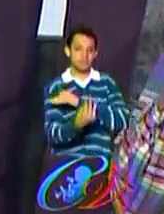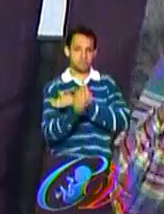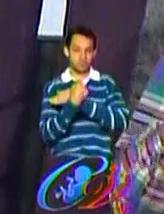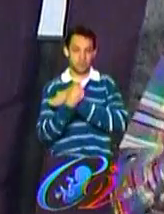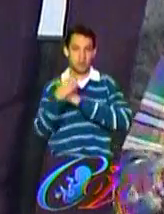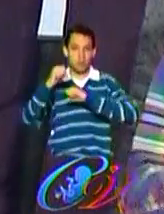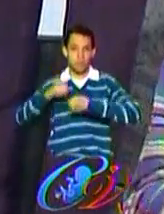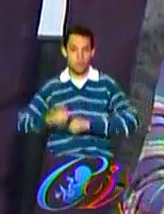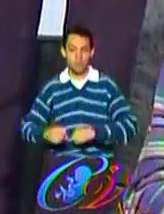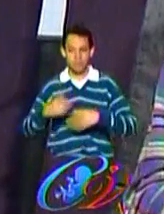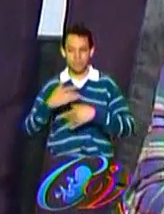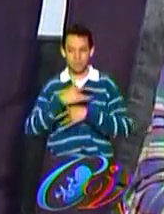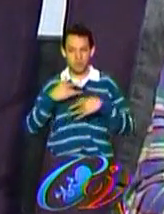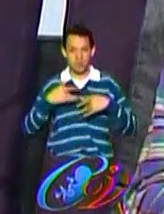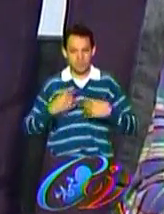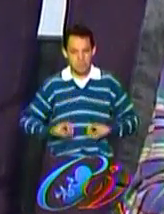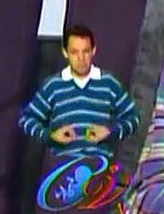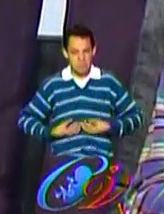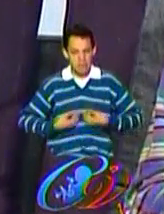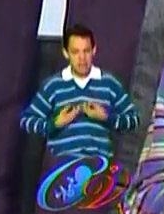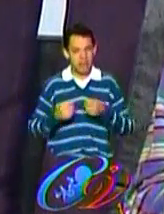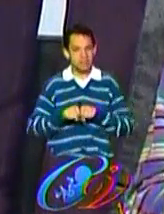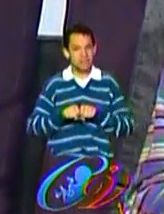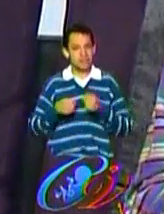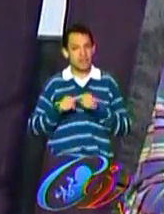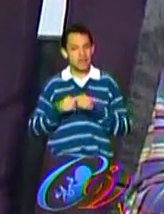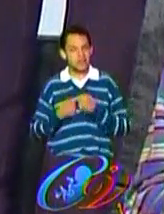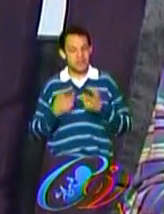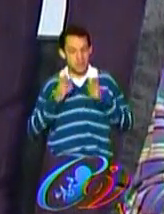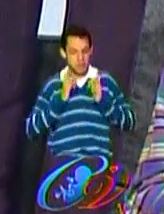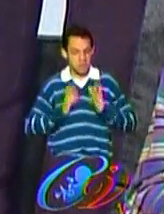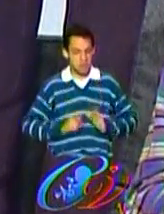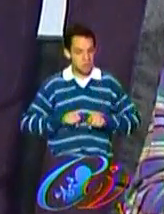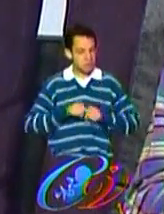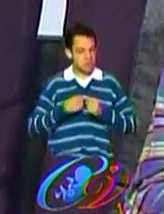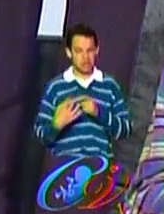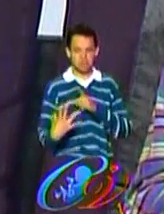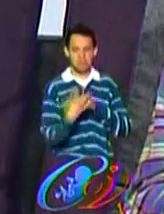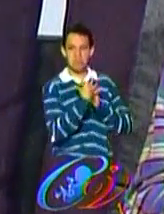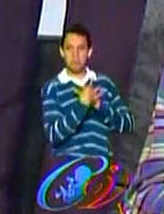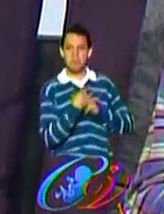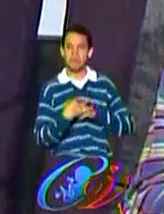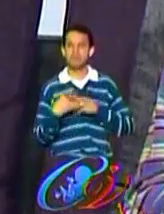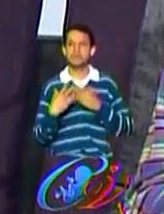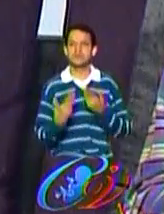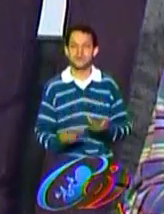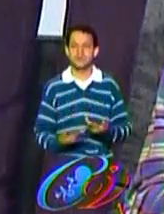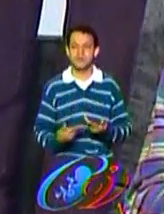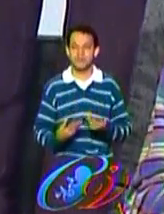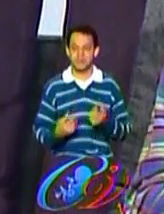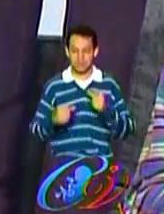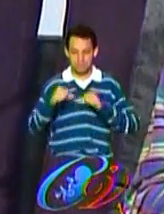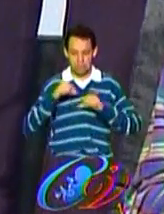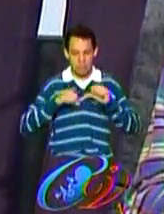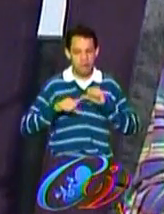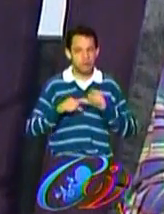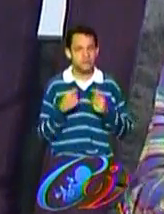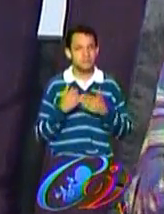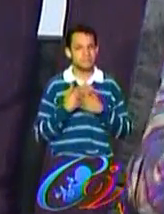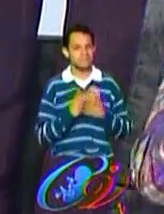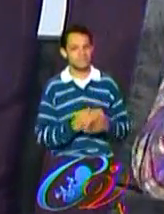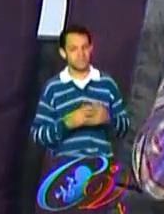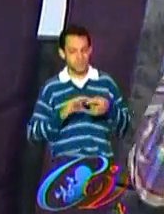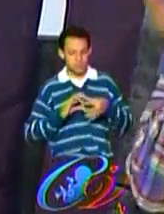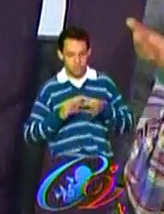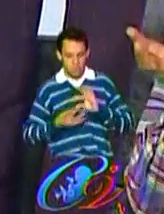de intoxicación de metales pesados y toxinas en nuestro cuerpo y el efecto patológico que desencadenan